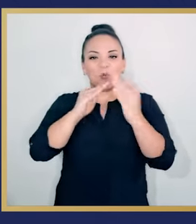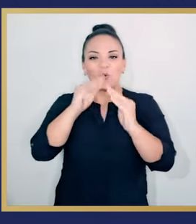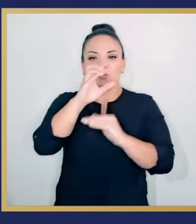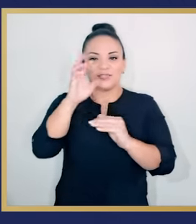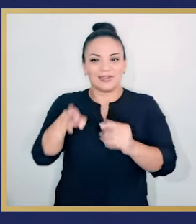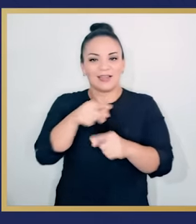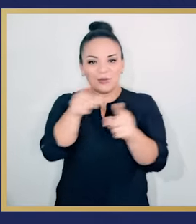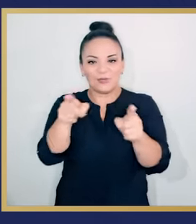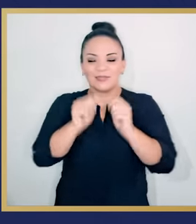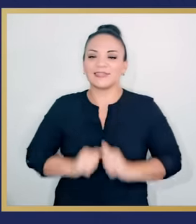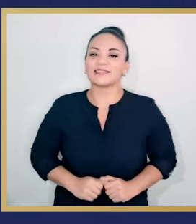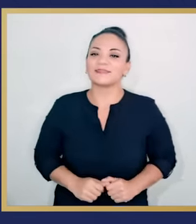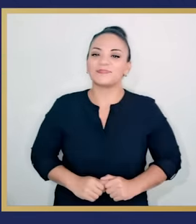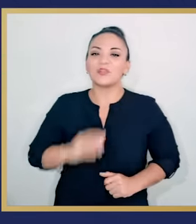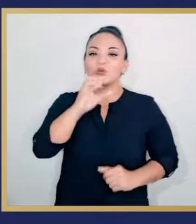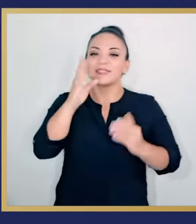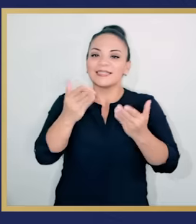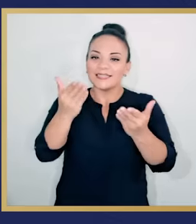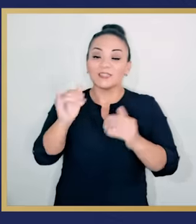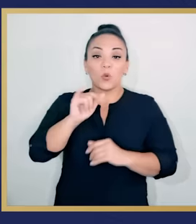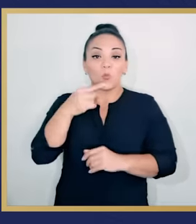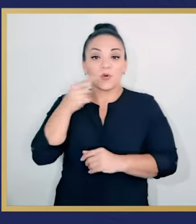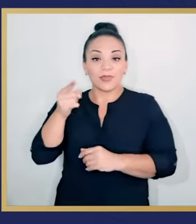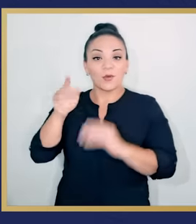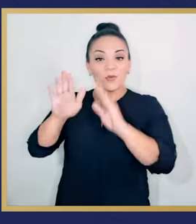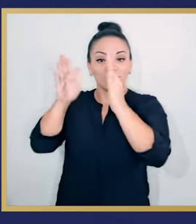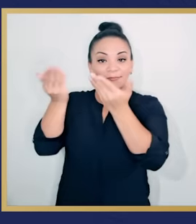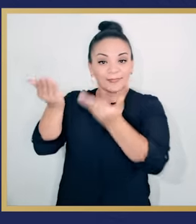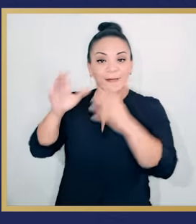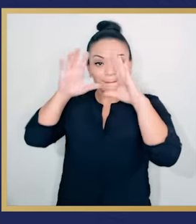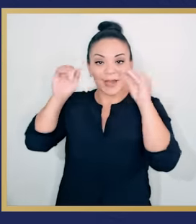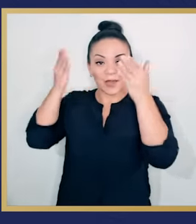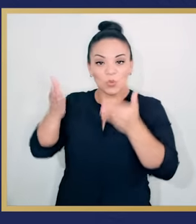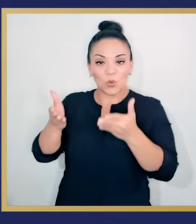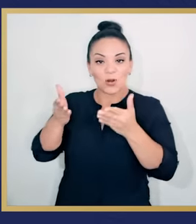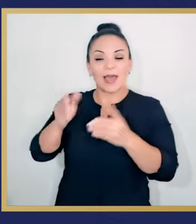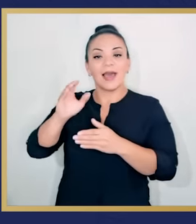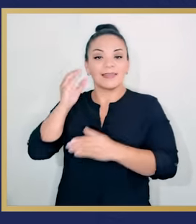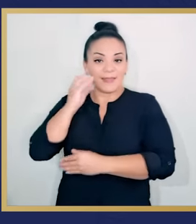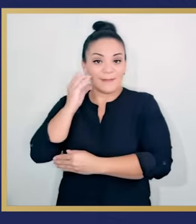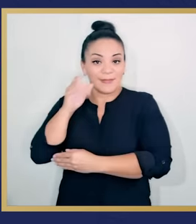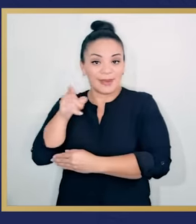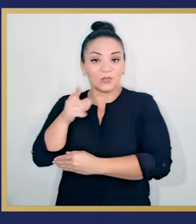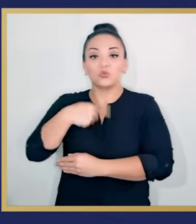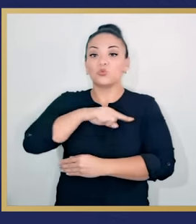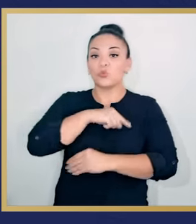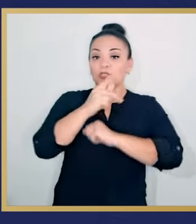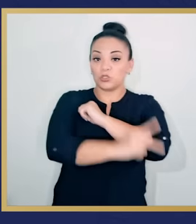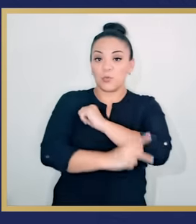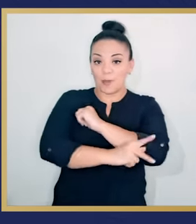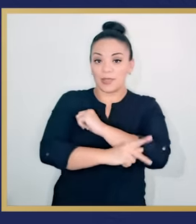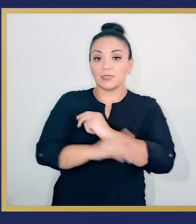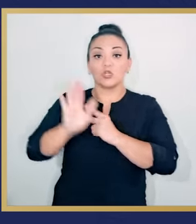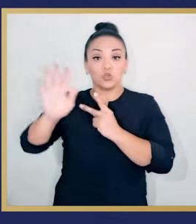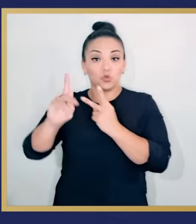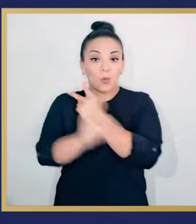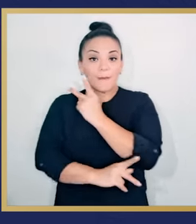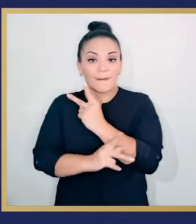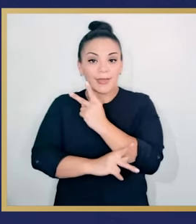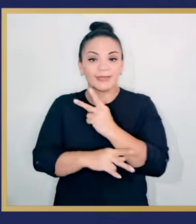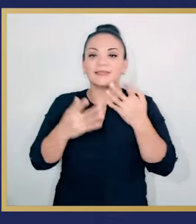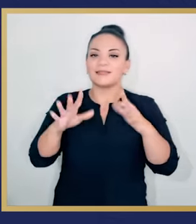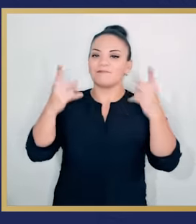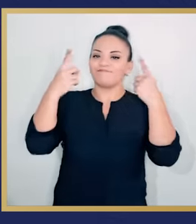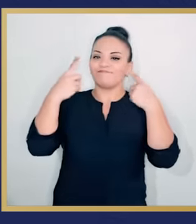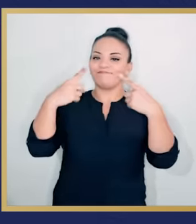Rica. Costarricenses, como indica la excelentísima embajadora de los Emiratos Árabes Unidos, nuestro